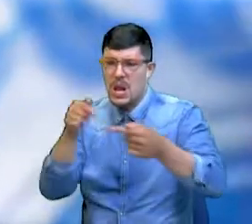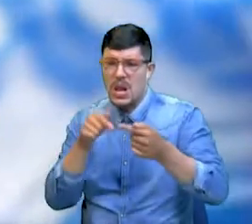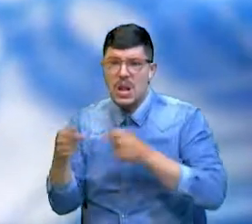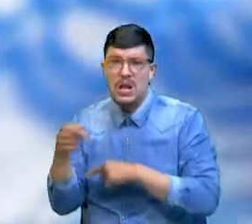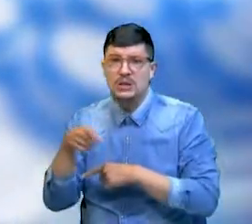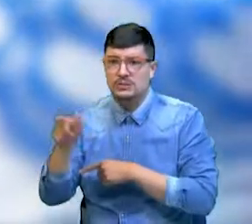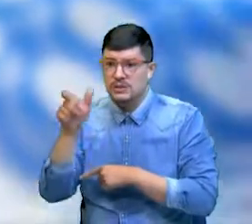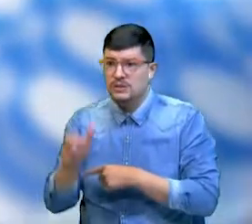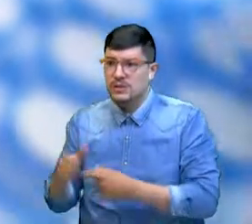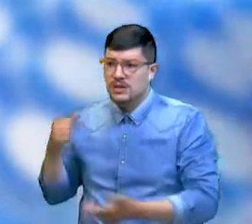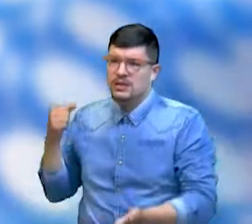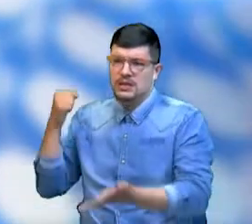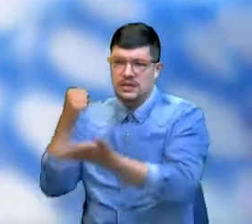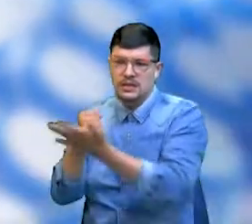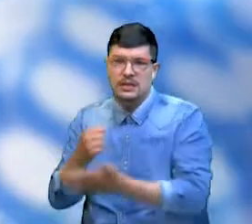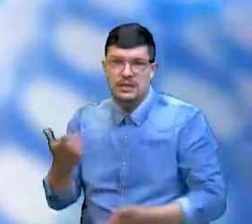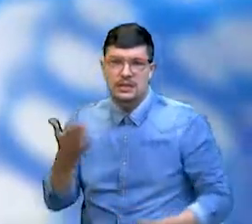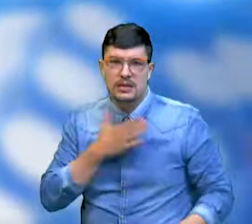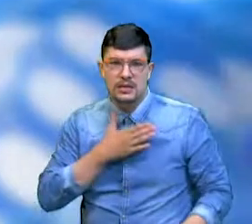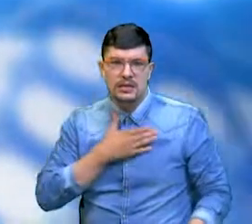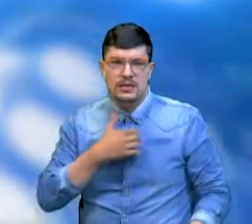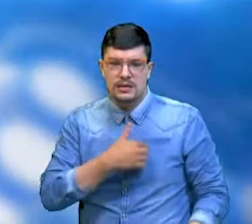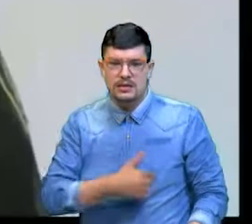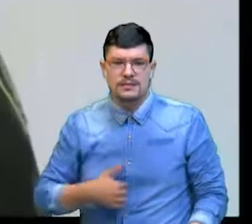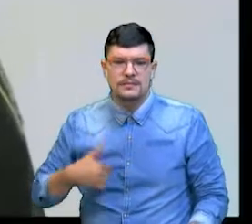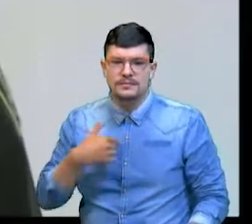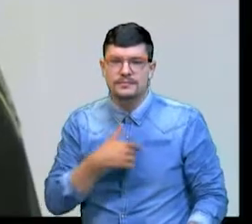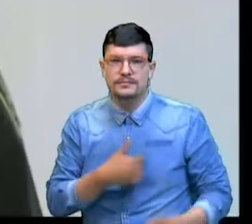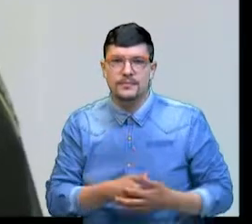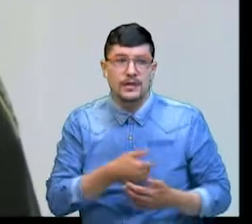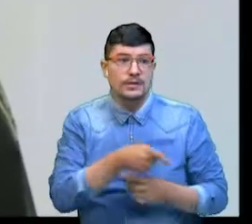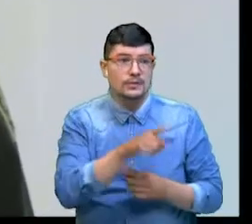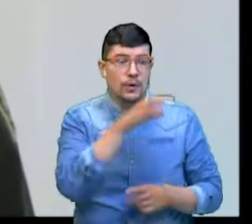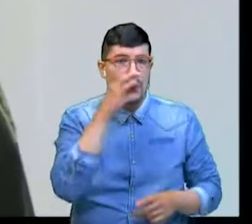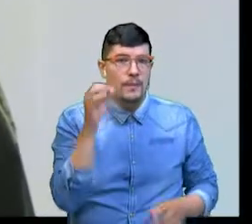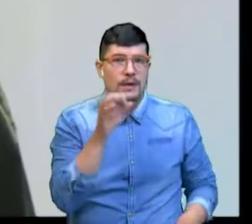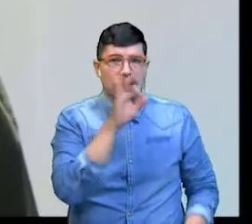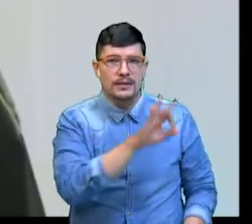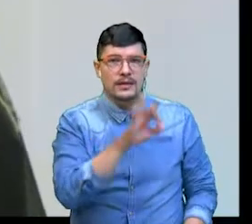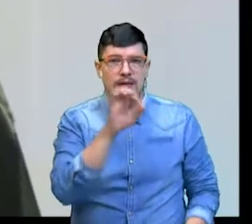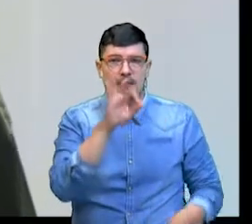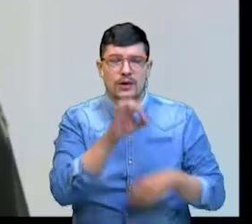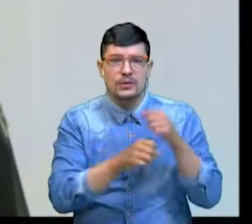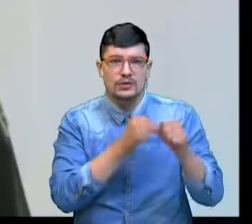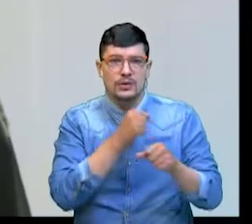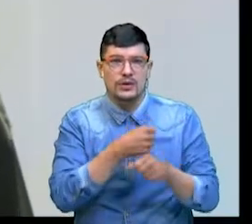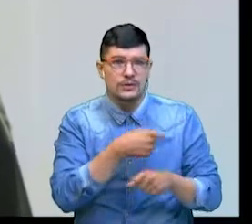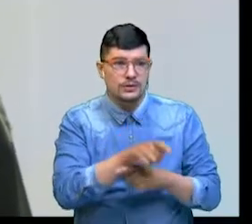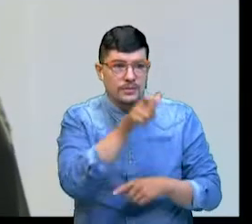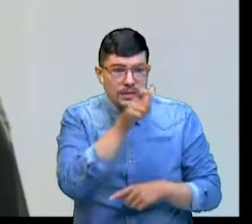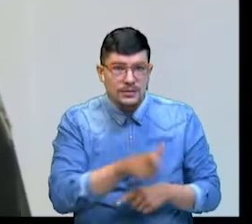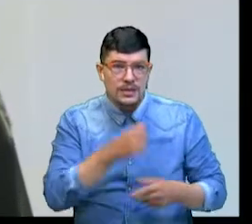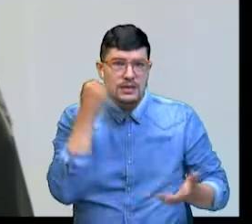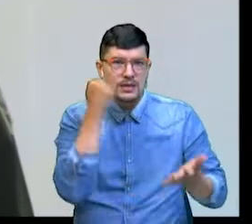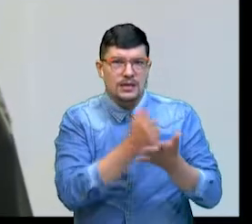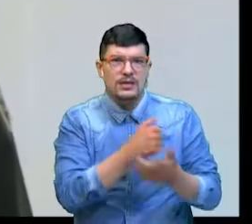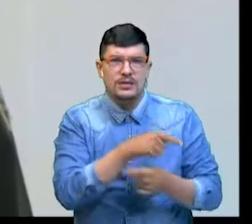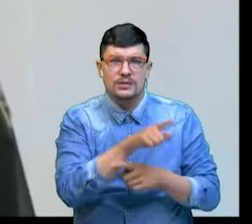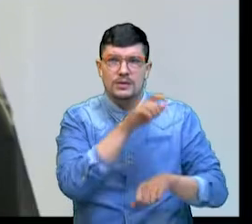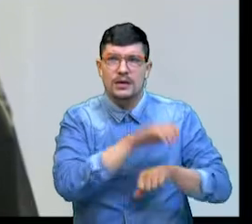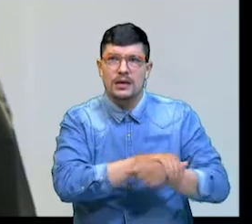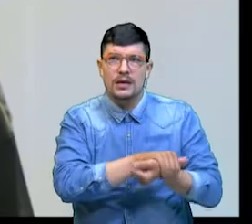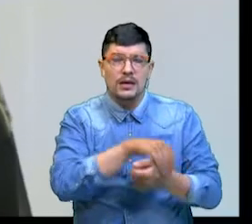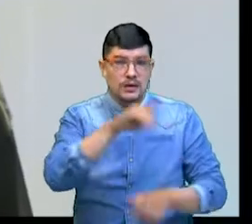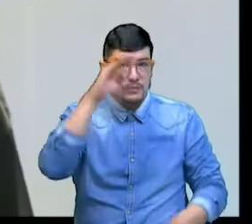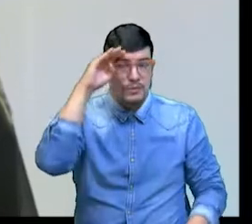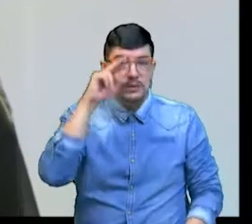quien asesinó de una puñalada en el pecho. La víctima, un hombre de 38 años de edad. El homicida fue capturado por la policía